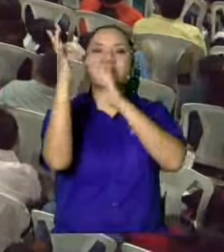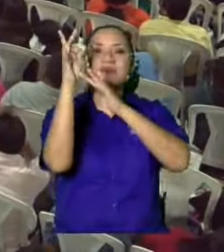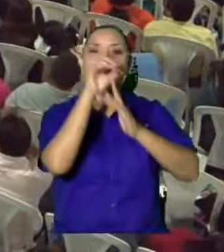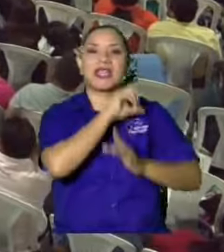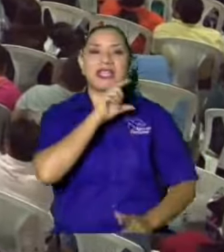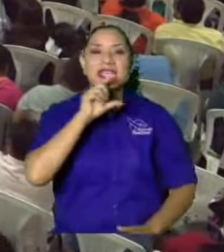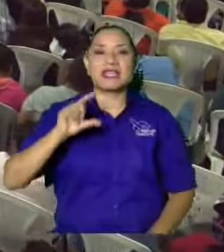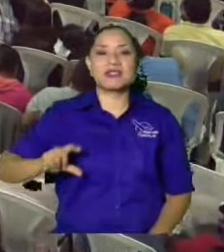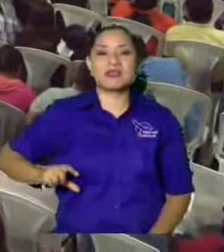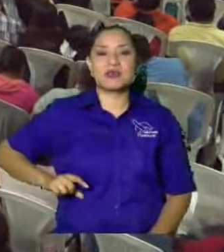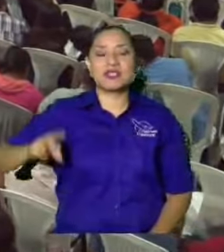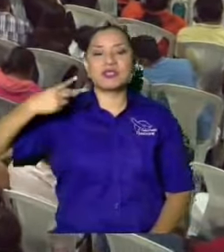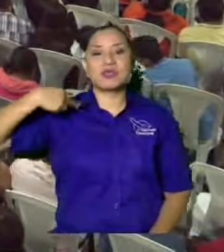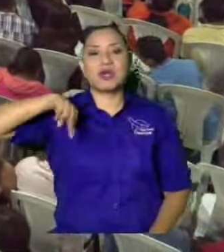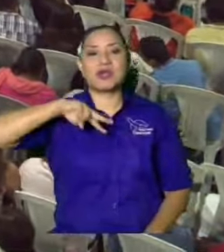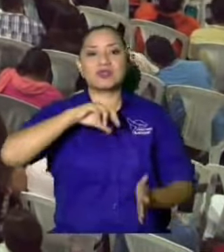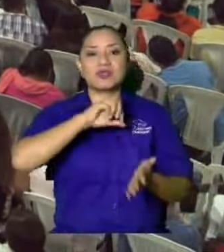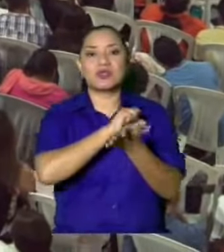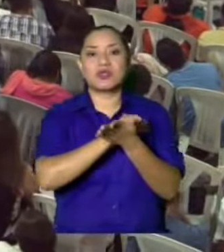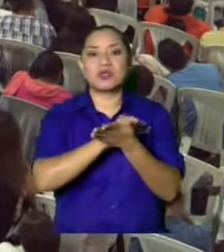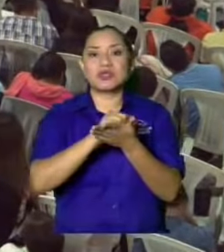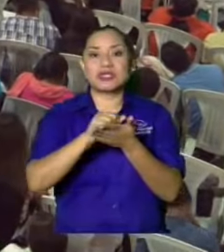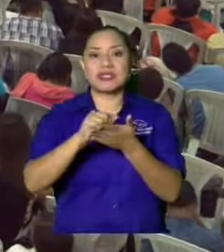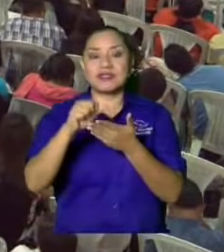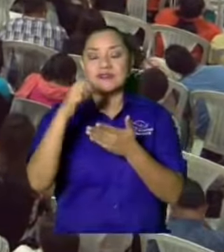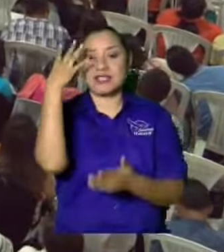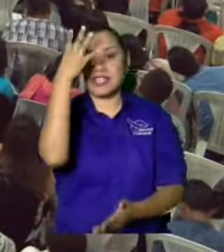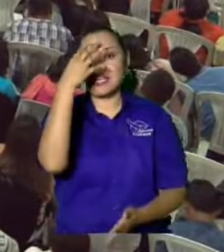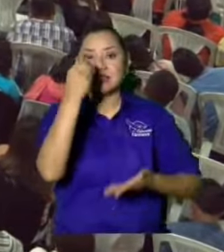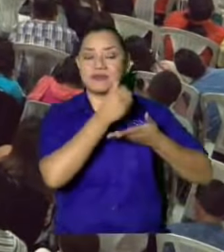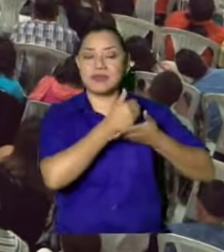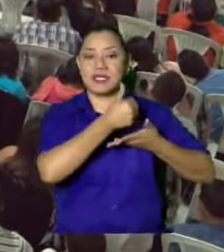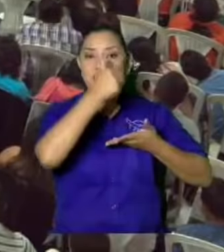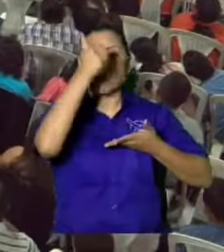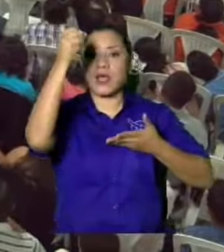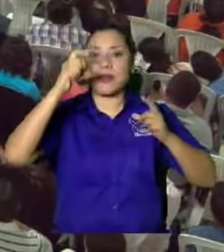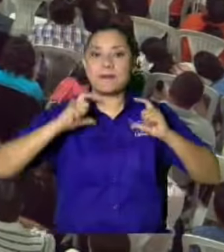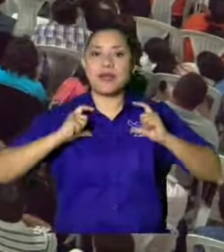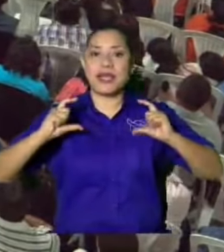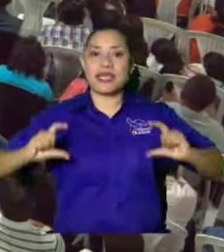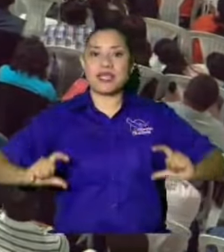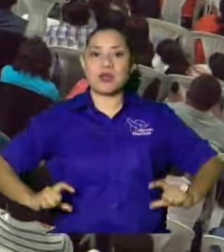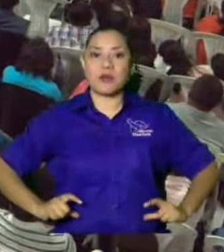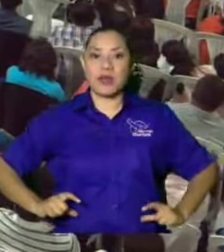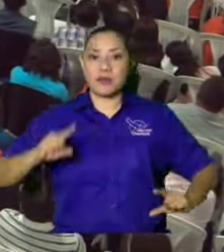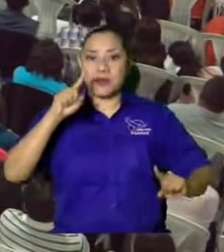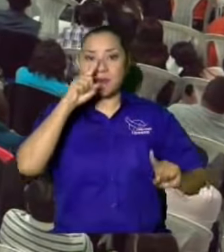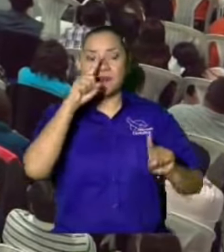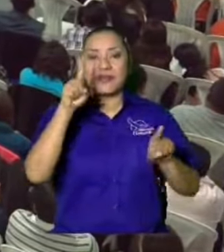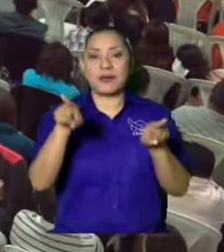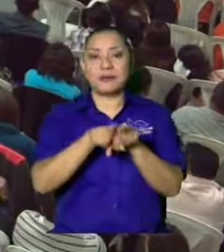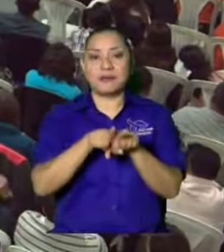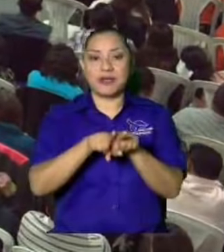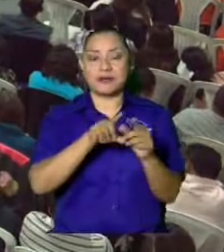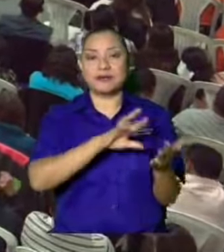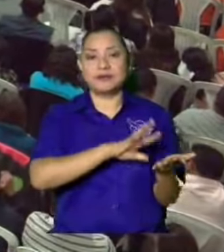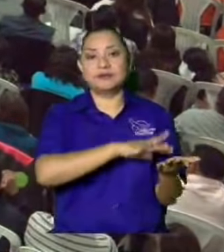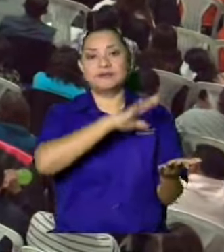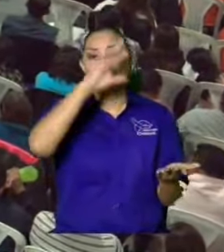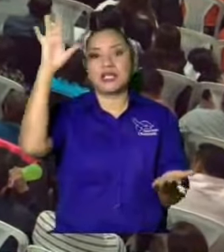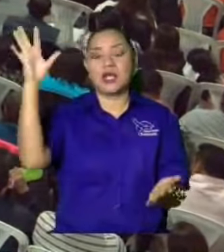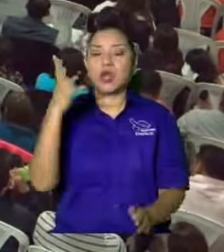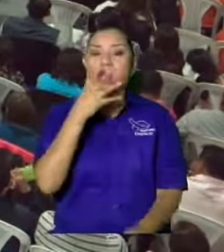os santifique de espíritu, alma y cuerpo. Te da gloria a Dios.